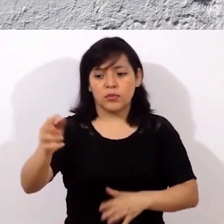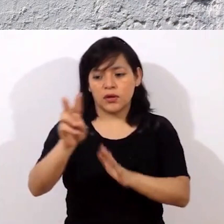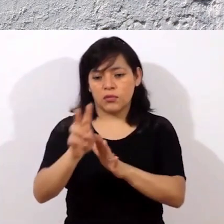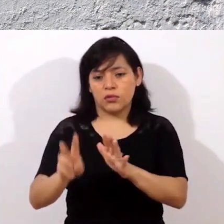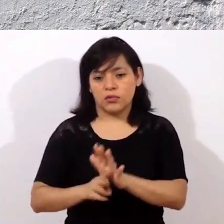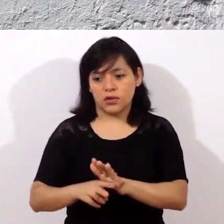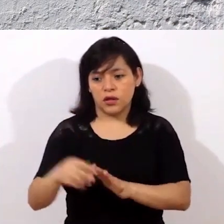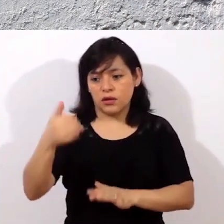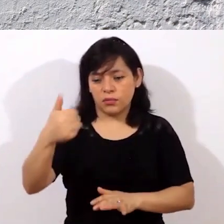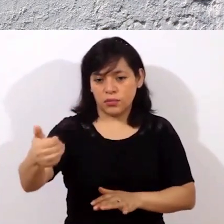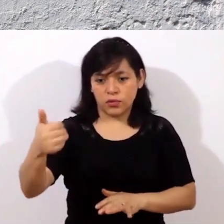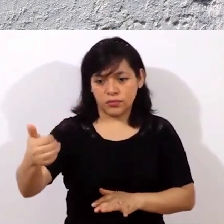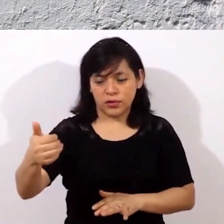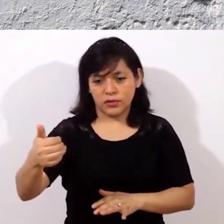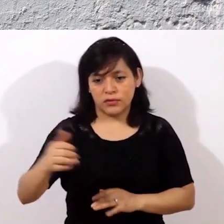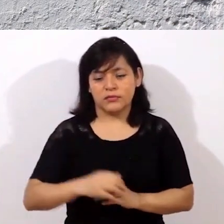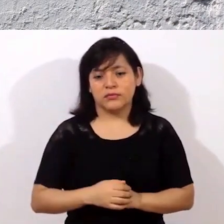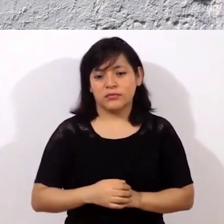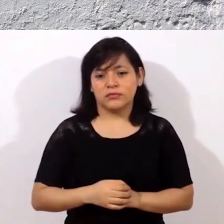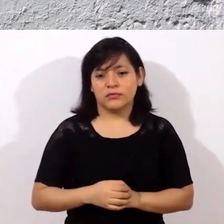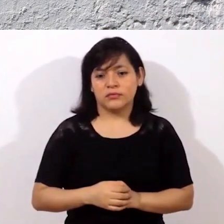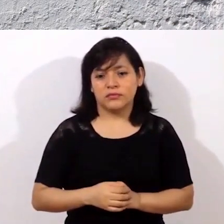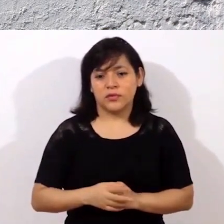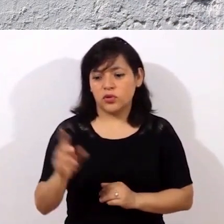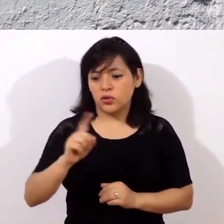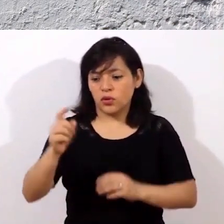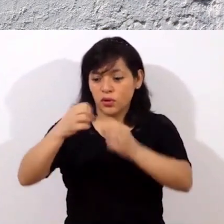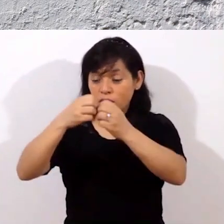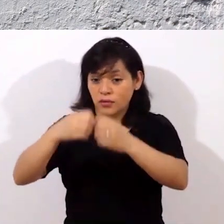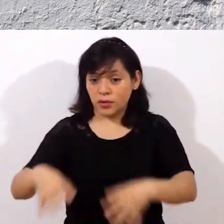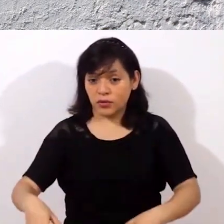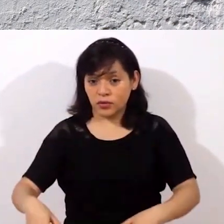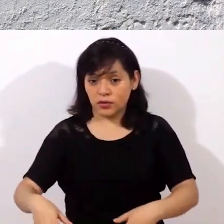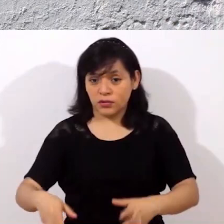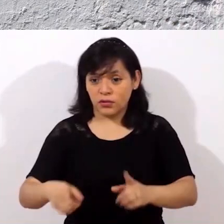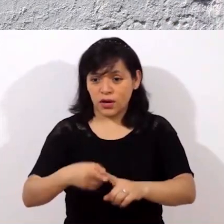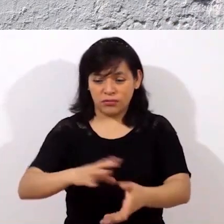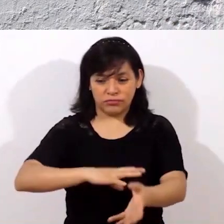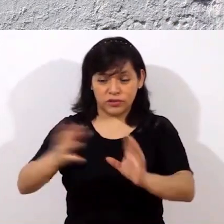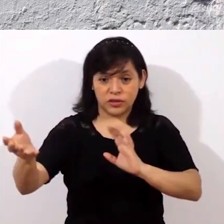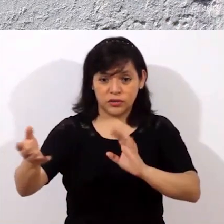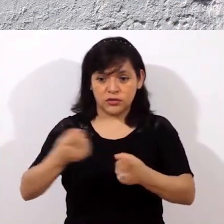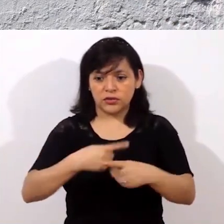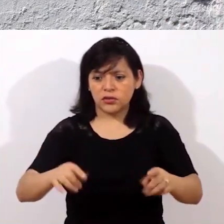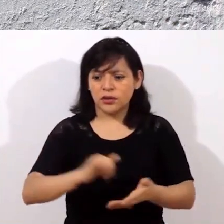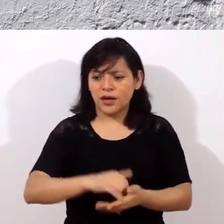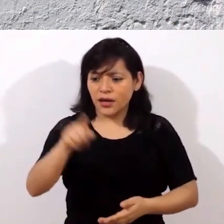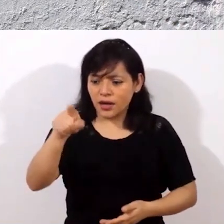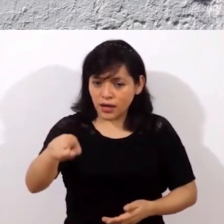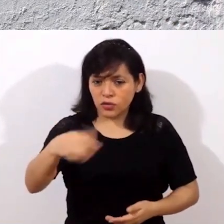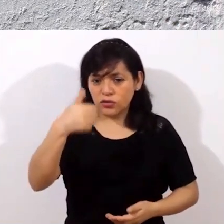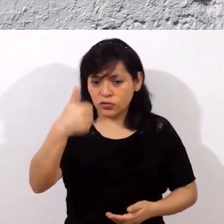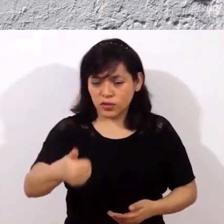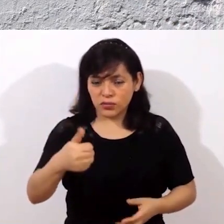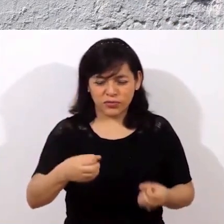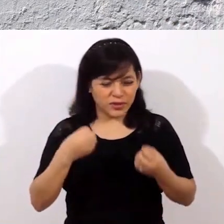No los ha abandonado al desastre, los ha abandonado a lo que ellos mismos querían. Tanto insiste la sociedad en vivir fuera de